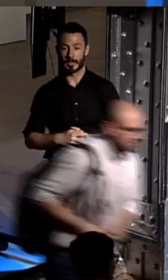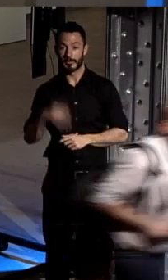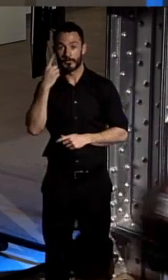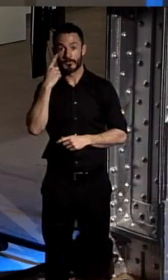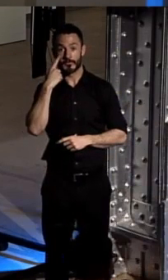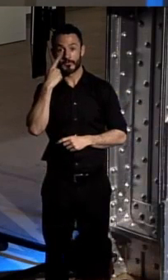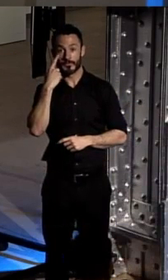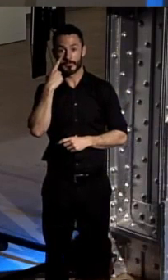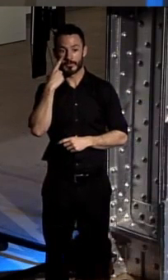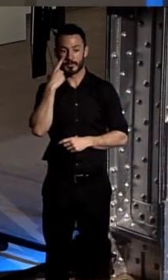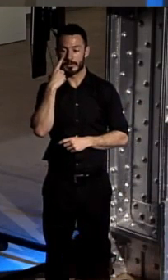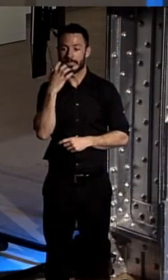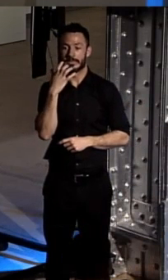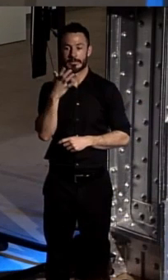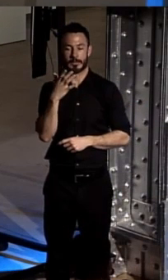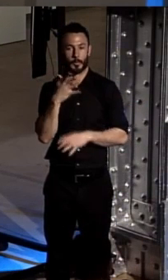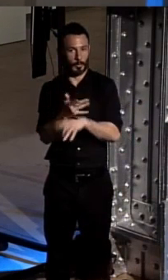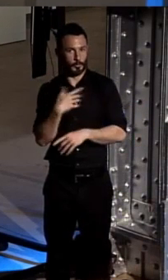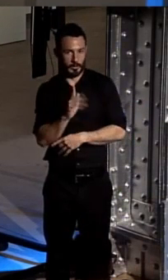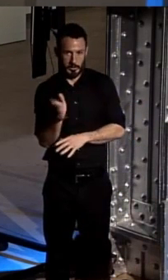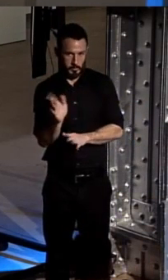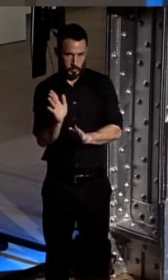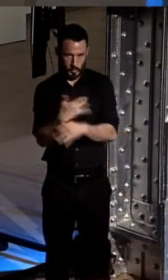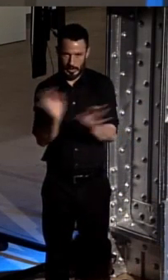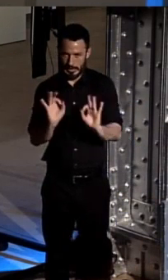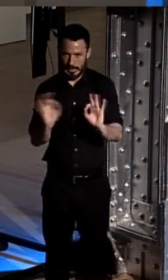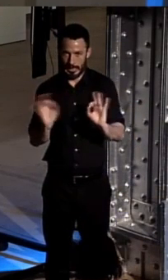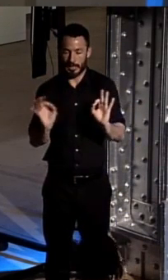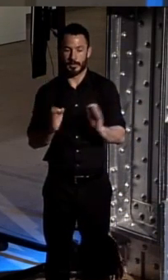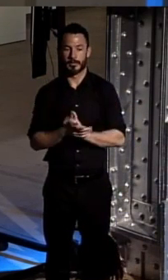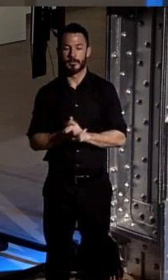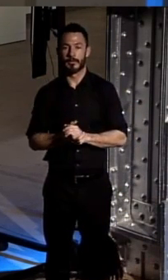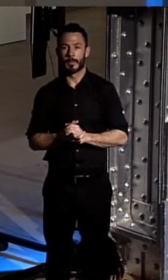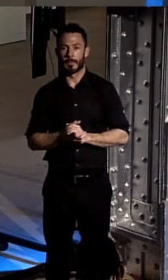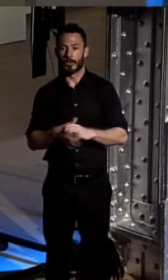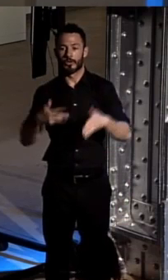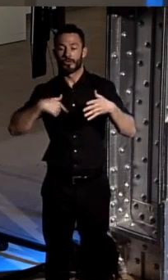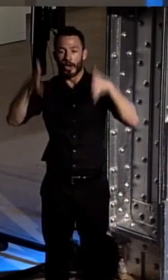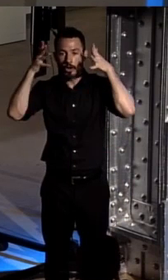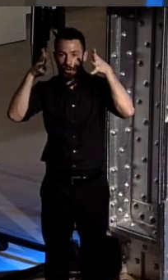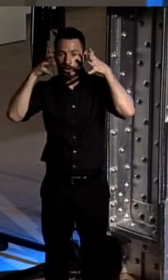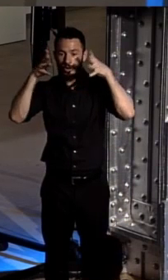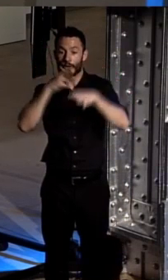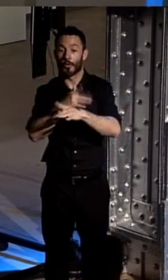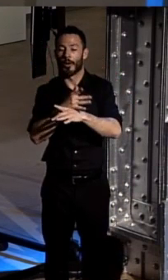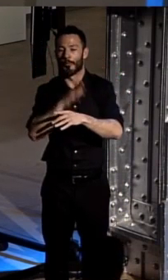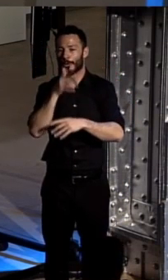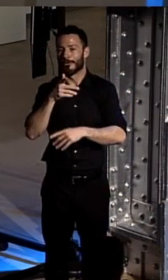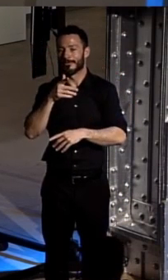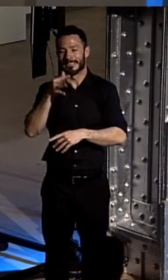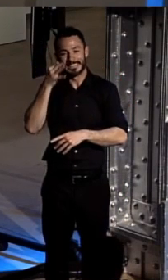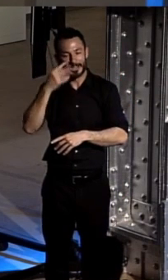Fíjense, obviamente el que no quiere jugar no juega. Pero yo les aconsejo, no, por eso, esperen, el que no quiere jugar no juega, yo les aconsejo que jueguen porque van a ver que va a ser una